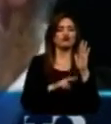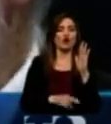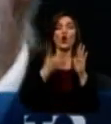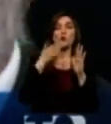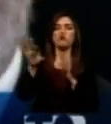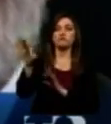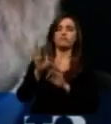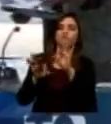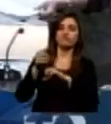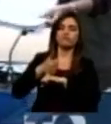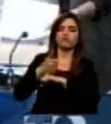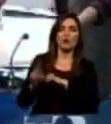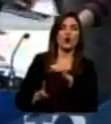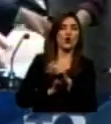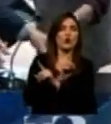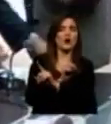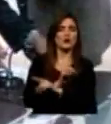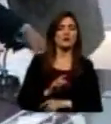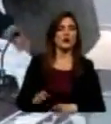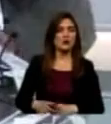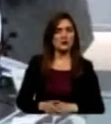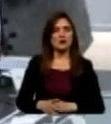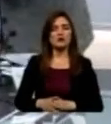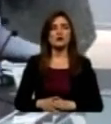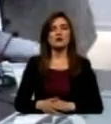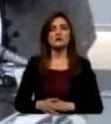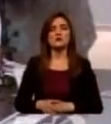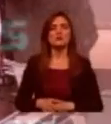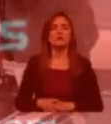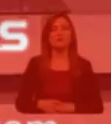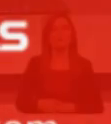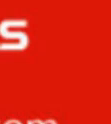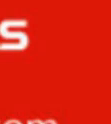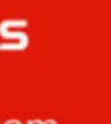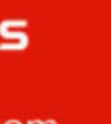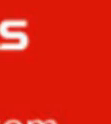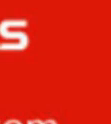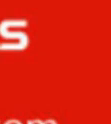las autoridades que reemplazarán a las cesadas. En Quito, Natalí de Nóbrega, 24 horas.